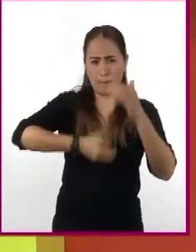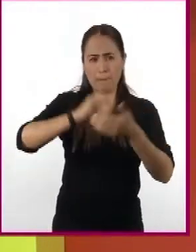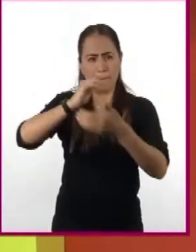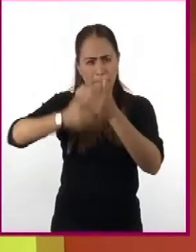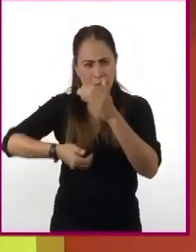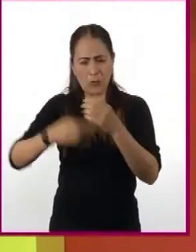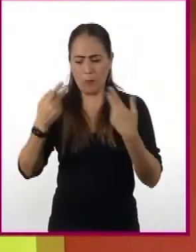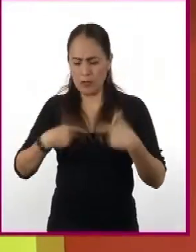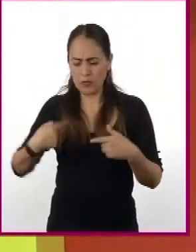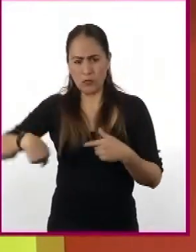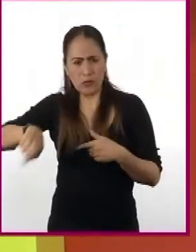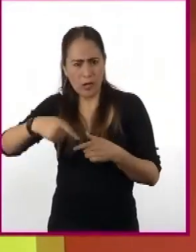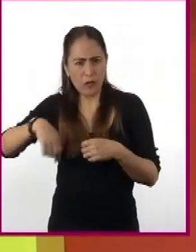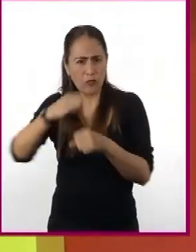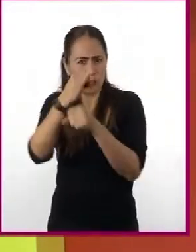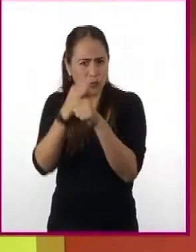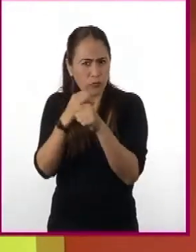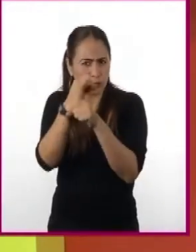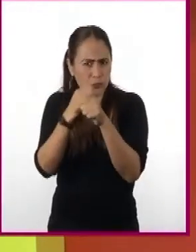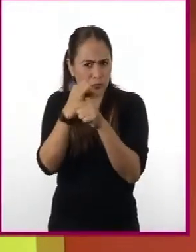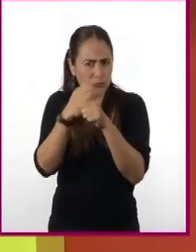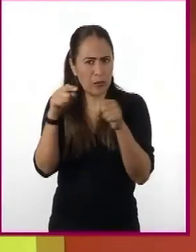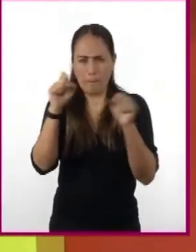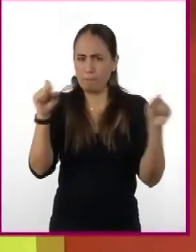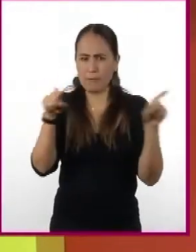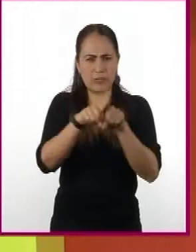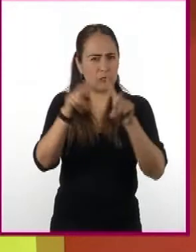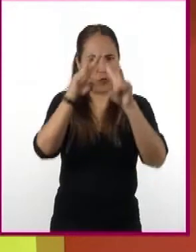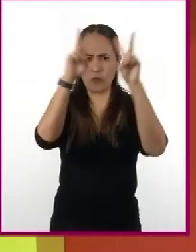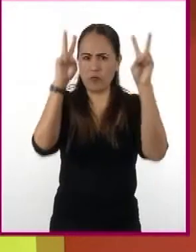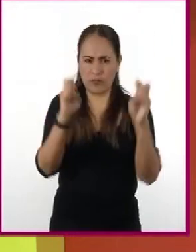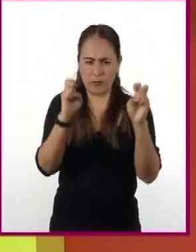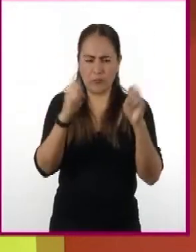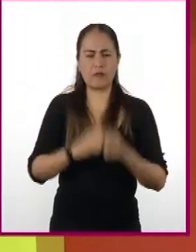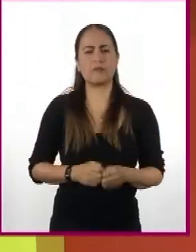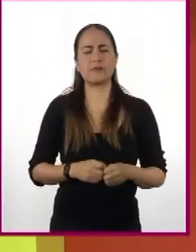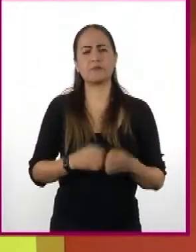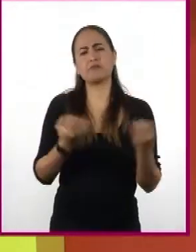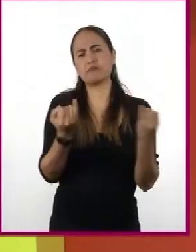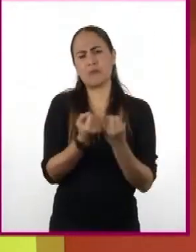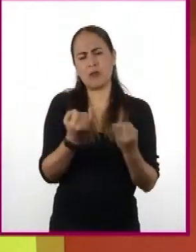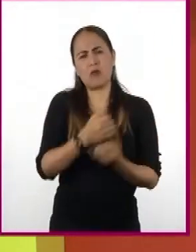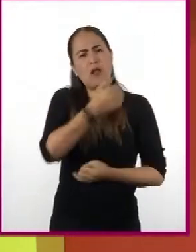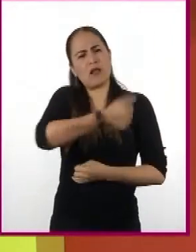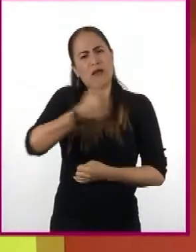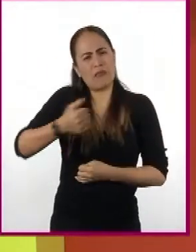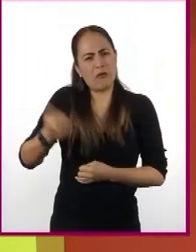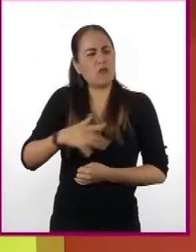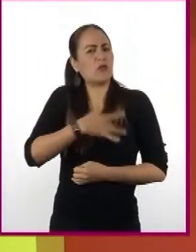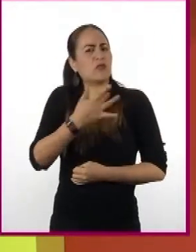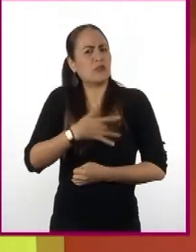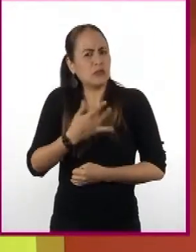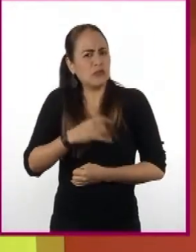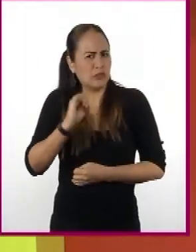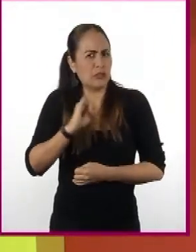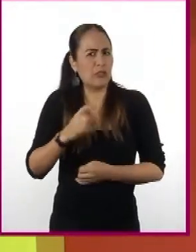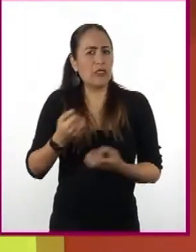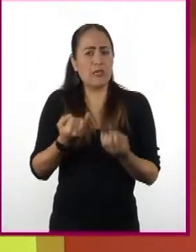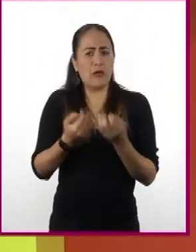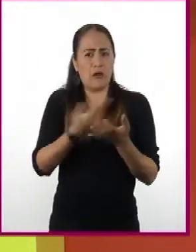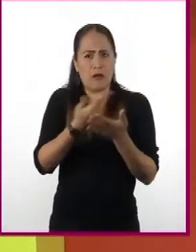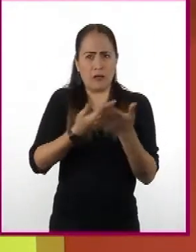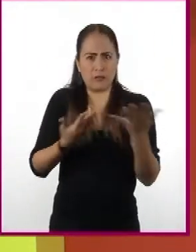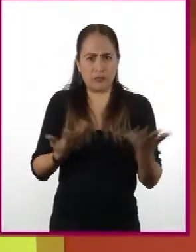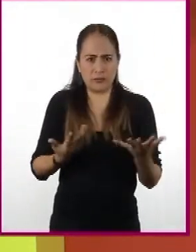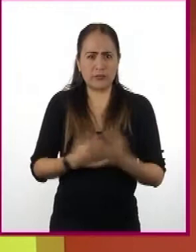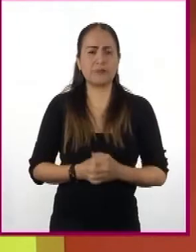varios investigadores, todas sobre el correspondiente asunto, con las interpretaciones o imágenes históricas logradas por ellos